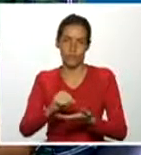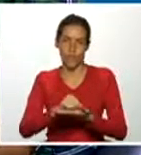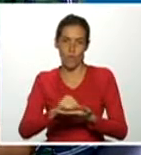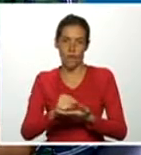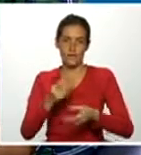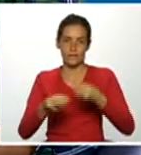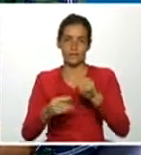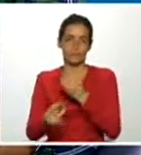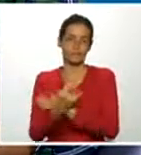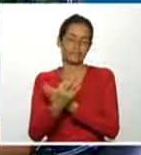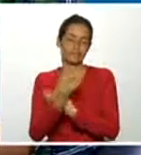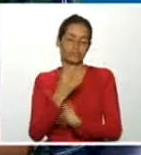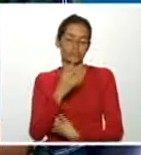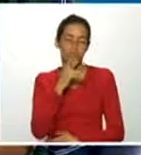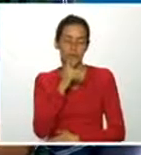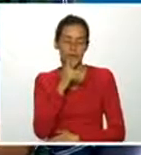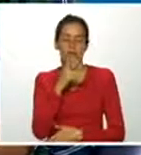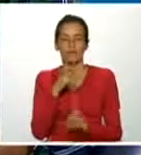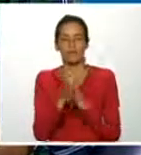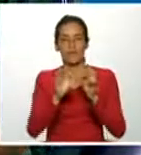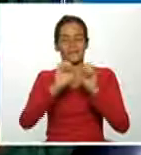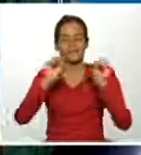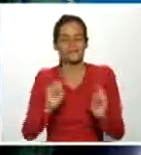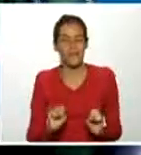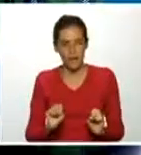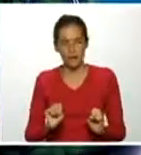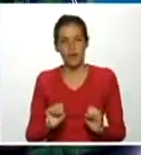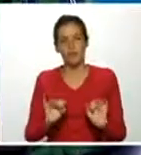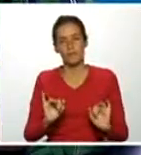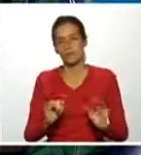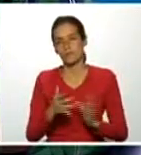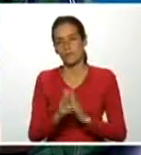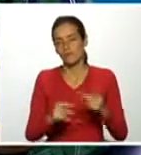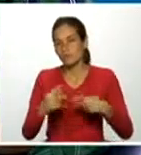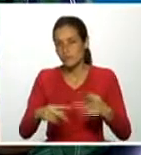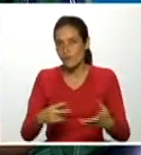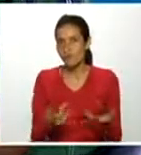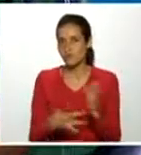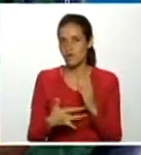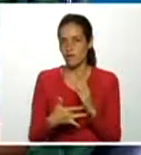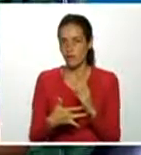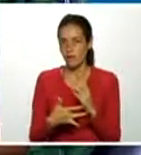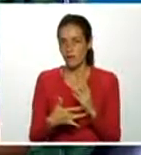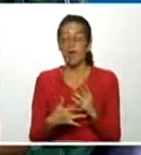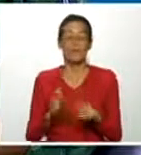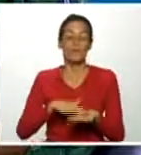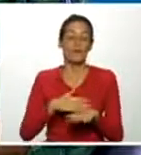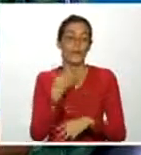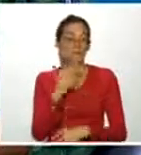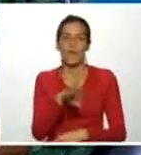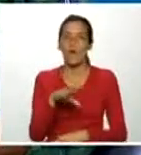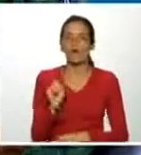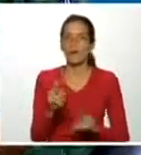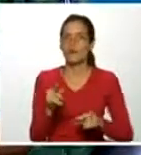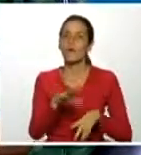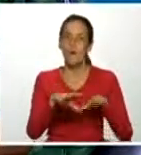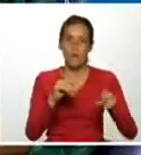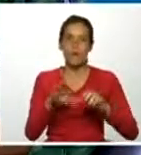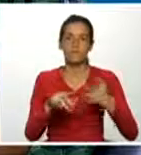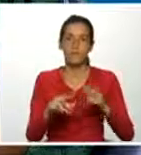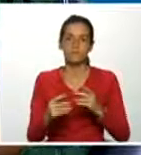ocasionando un daño sistemático al sistema de producción de tecnología, pues porque todo lo estás comprando, lo compras, y un